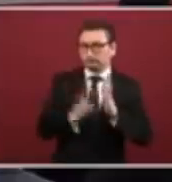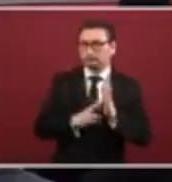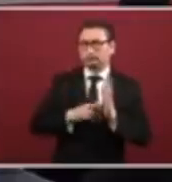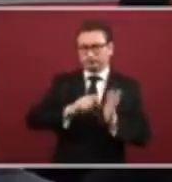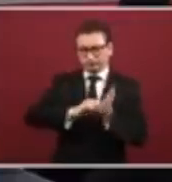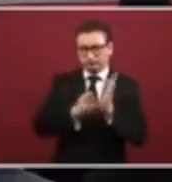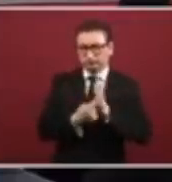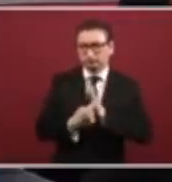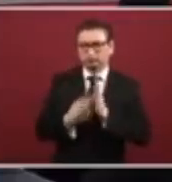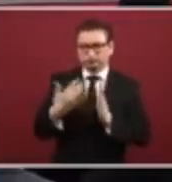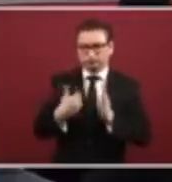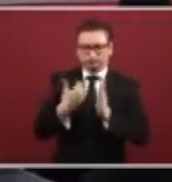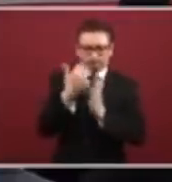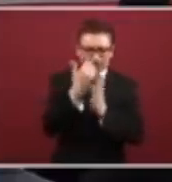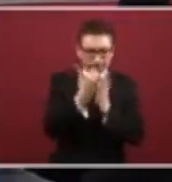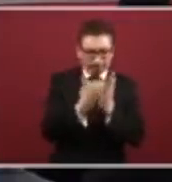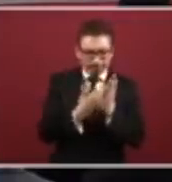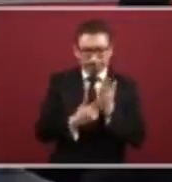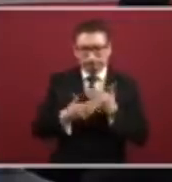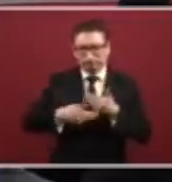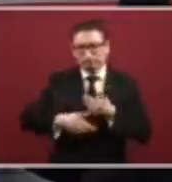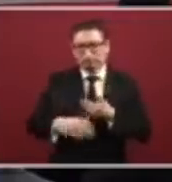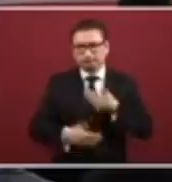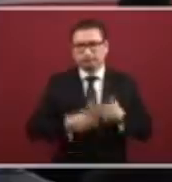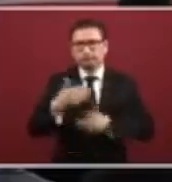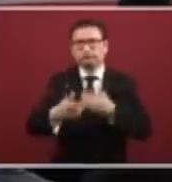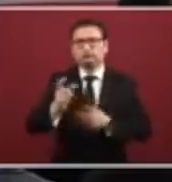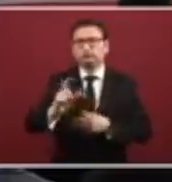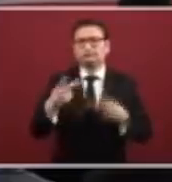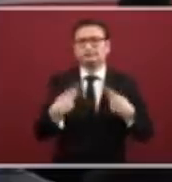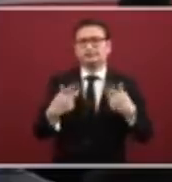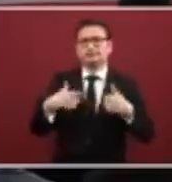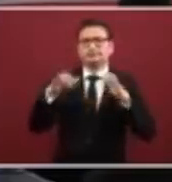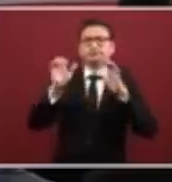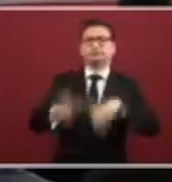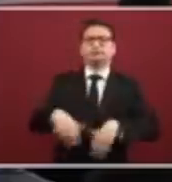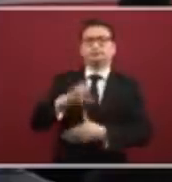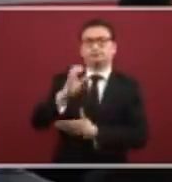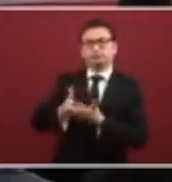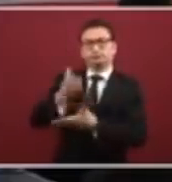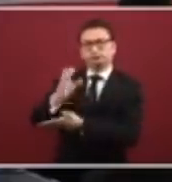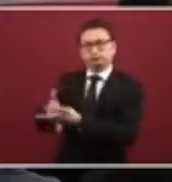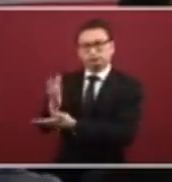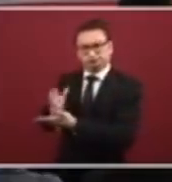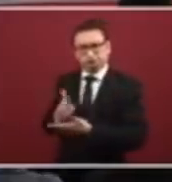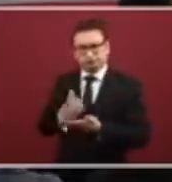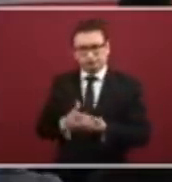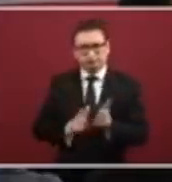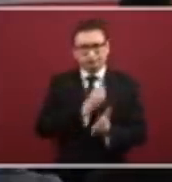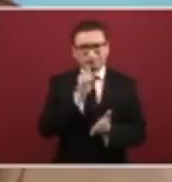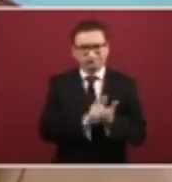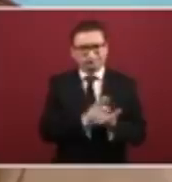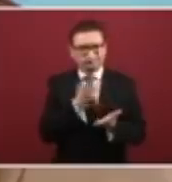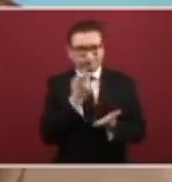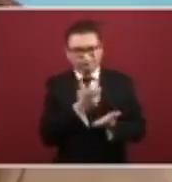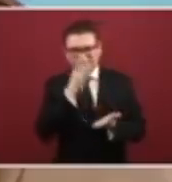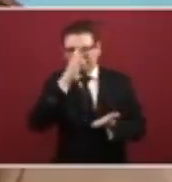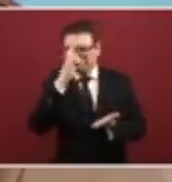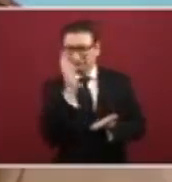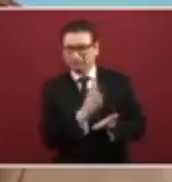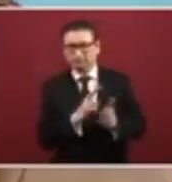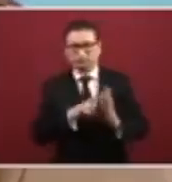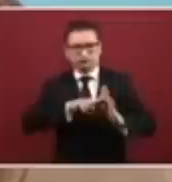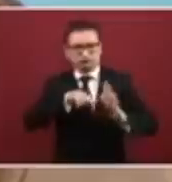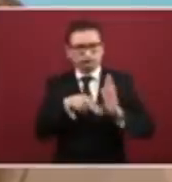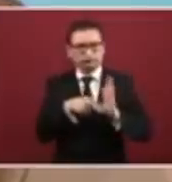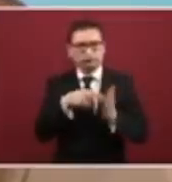que deberán observarse en los procesos de contratación y garantizar que se cumpla con las leyes y normatividad aplicable en